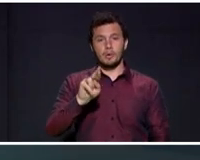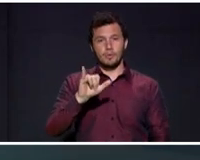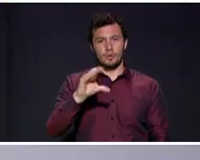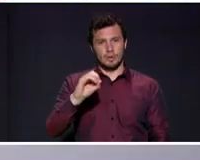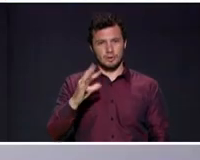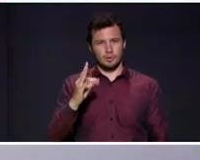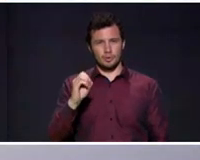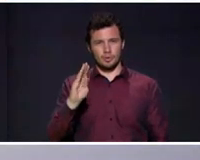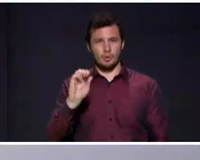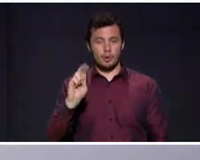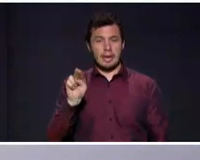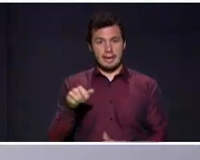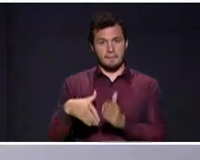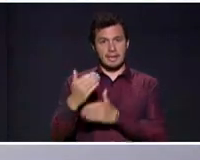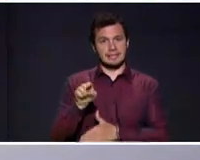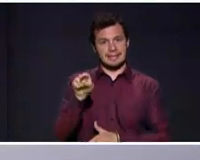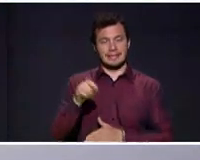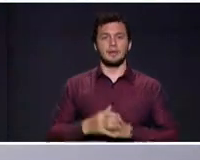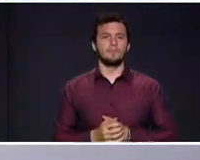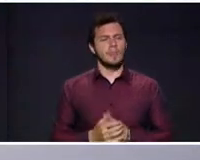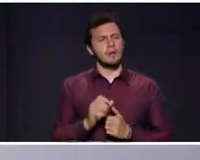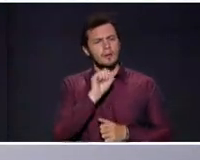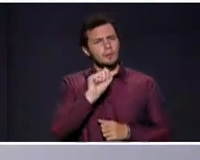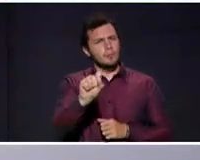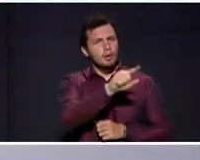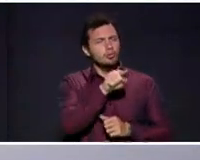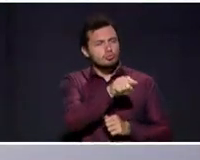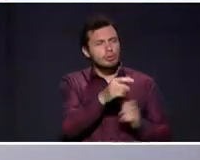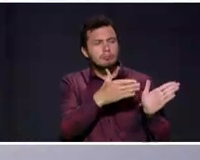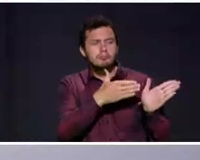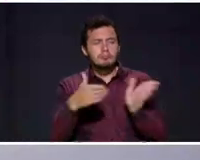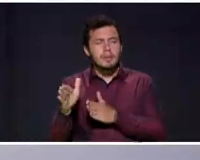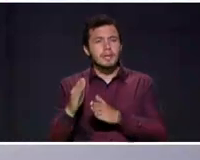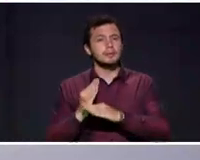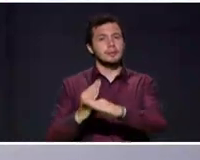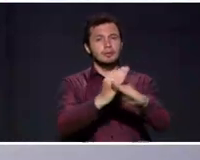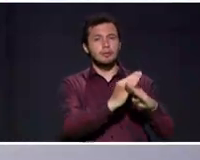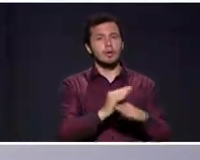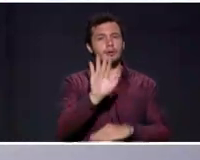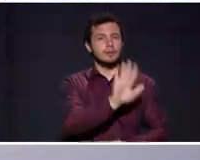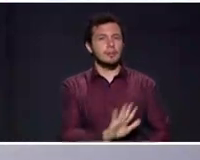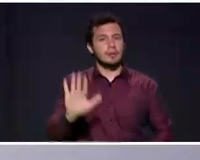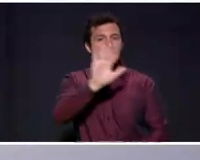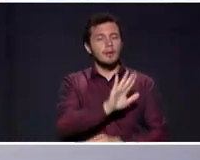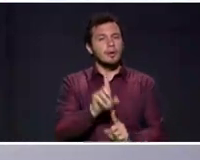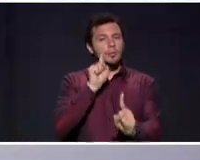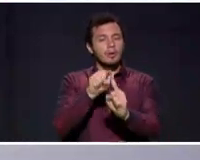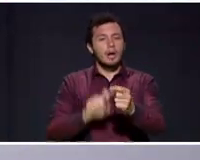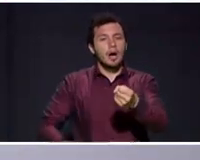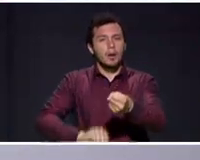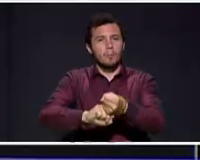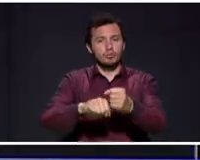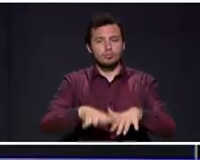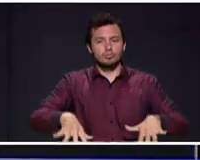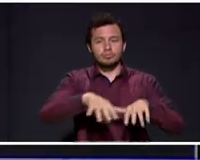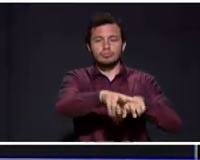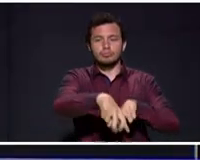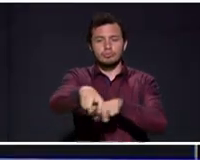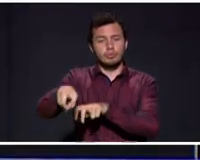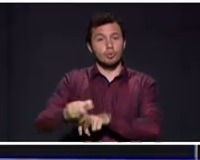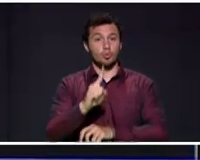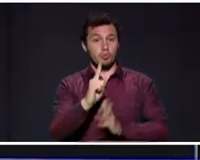general para todos cuál es su plan de seguridad para el departamento y el apoyo al sector agrario un minuto para responder muchas gracias